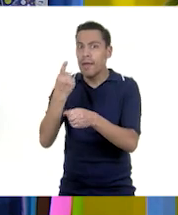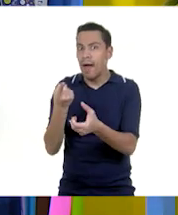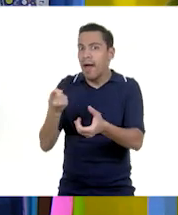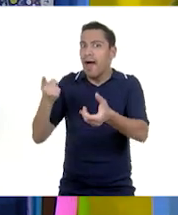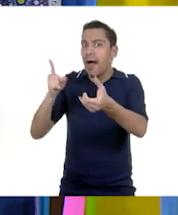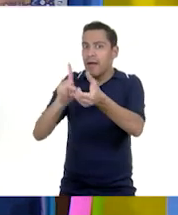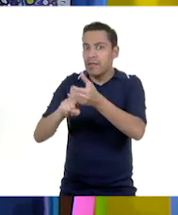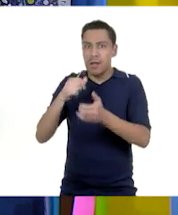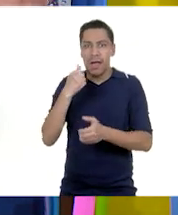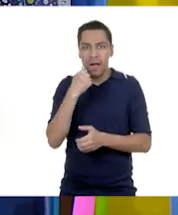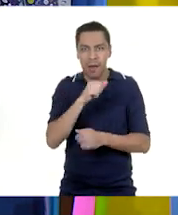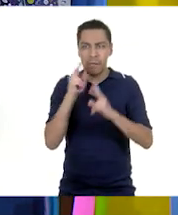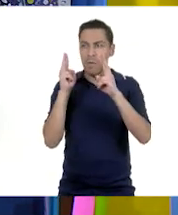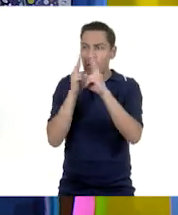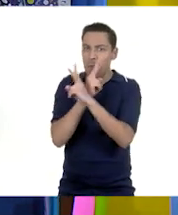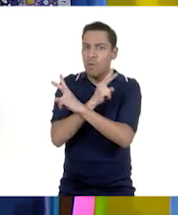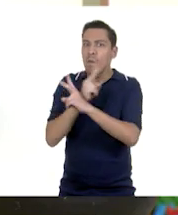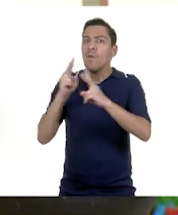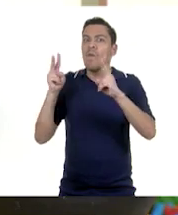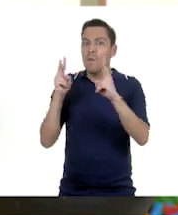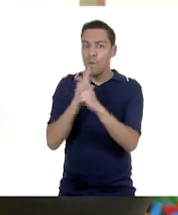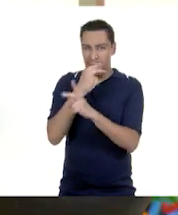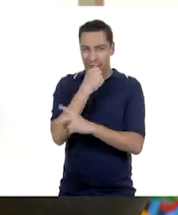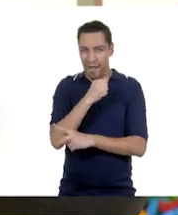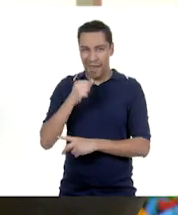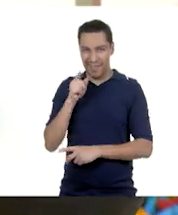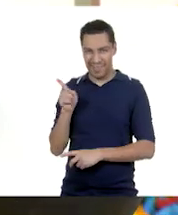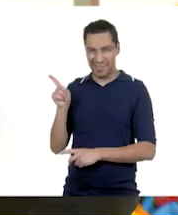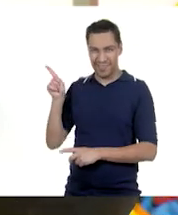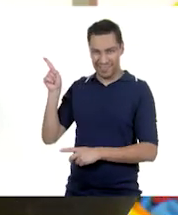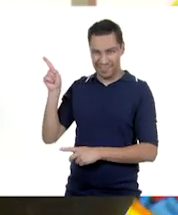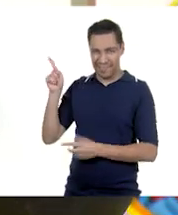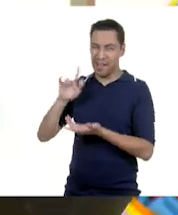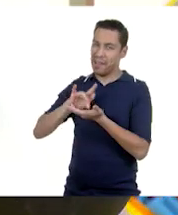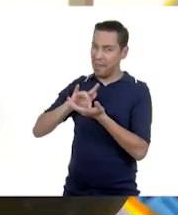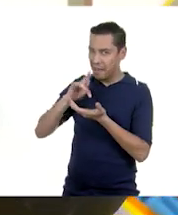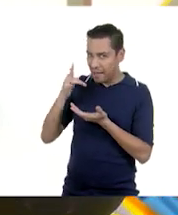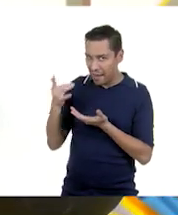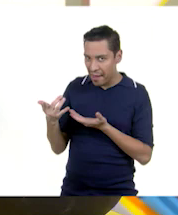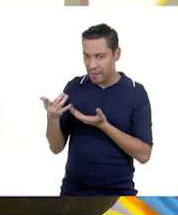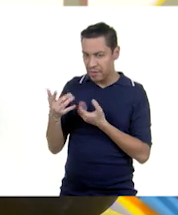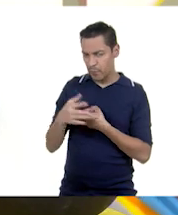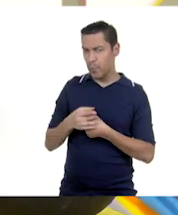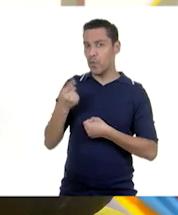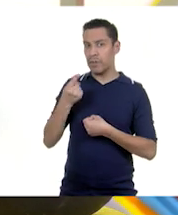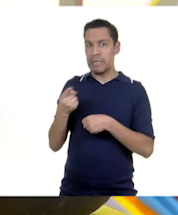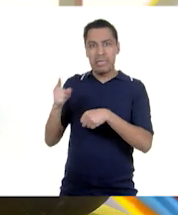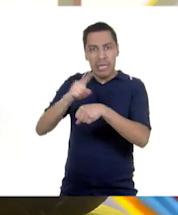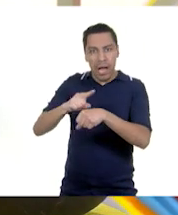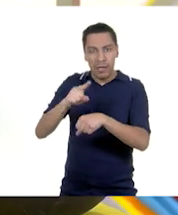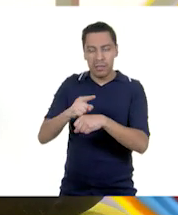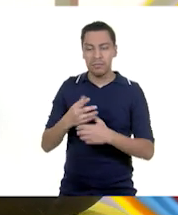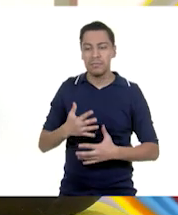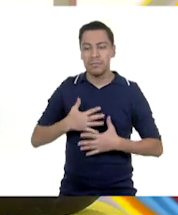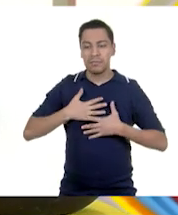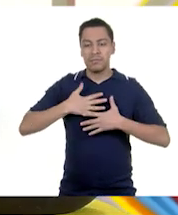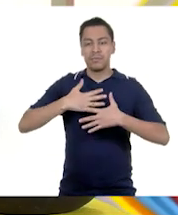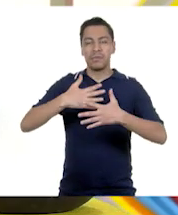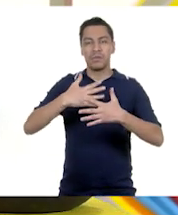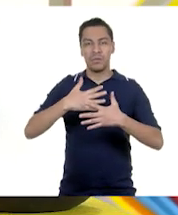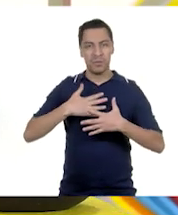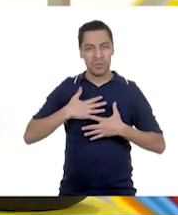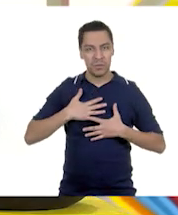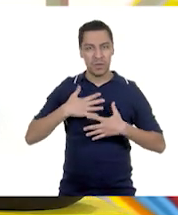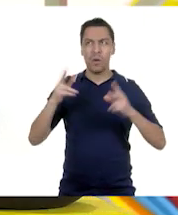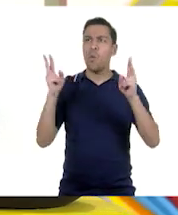Gracias a ellas se puede producir el oxígeno que respiramos todos los días y que es tan necesario no solamente para